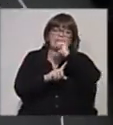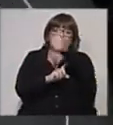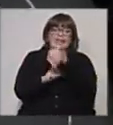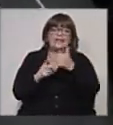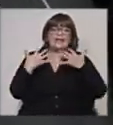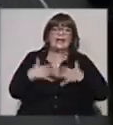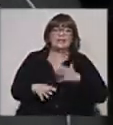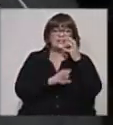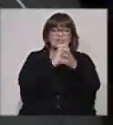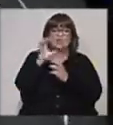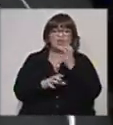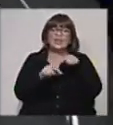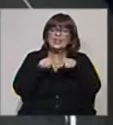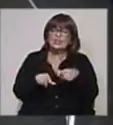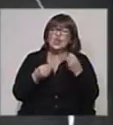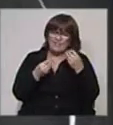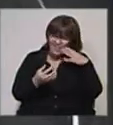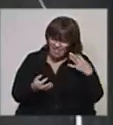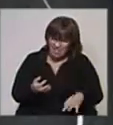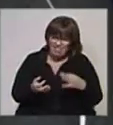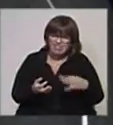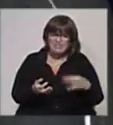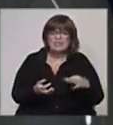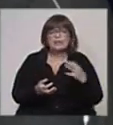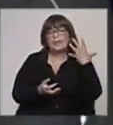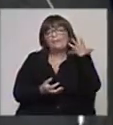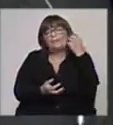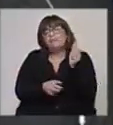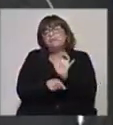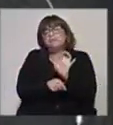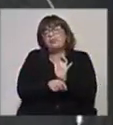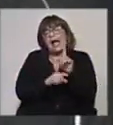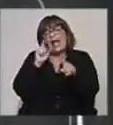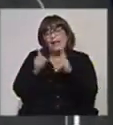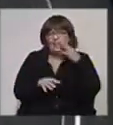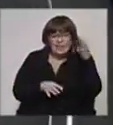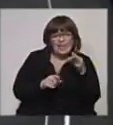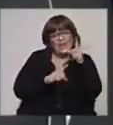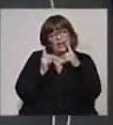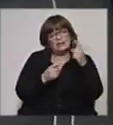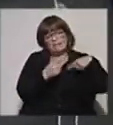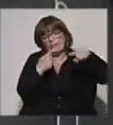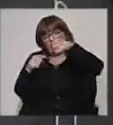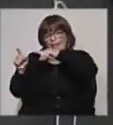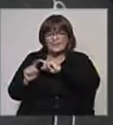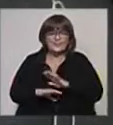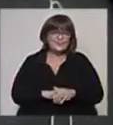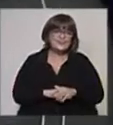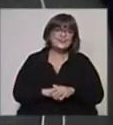de colores y toda esa historia. Y el mito, hay parte de realidad y hay parte que lo formó la gente, todo eso.